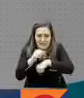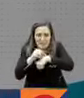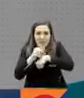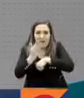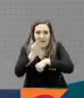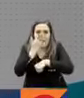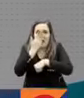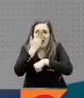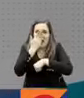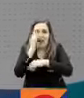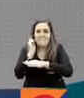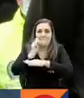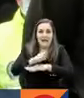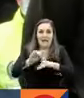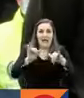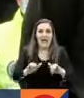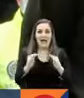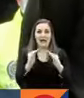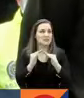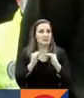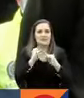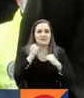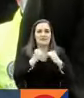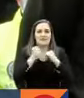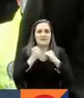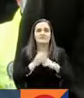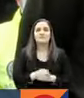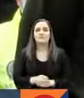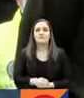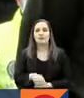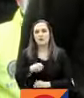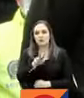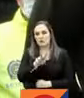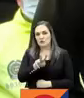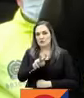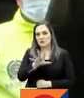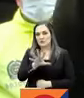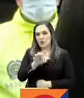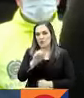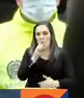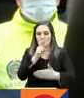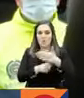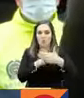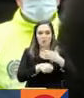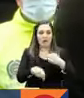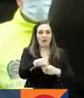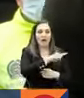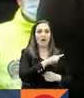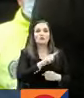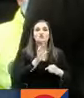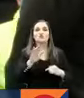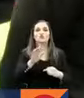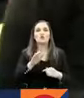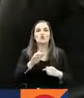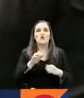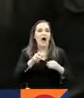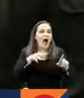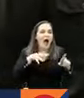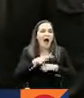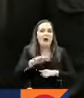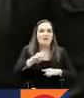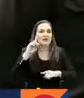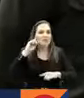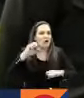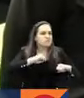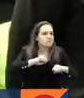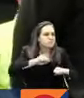todo Antioquia. Se aplicaron cerca de 250 comparendos por perturbación del alto volumen y factores que iban en